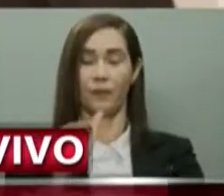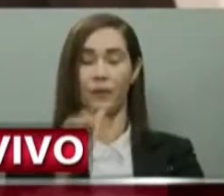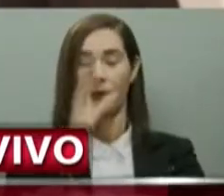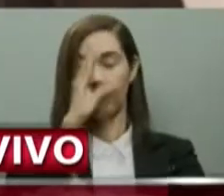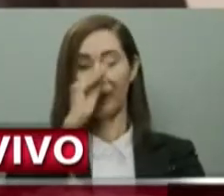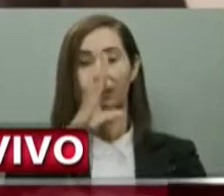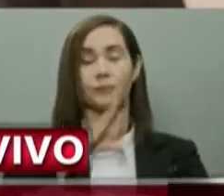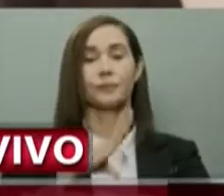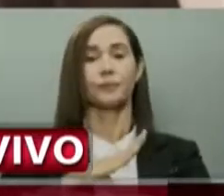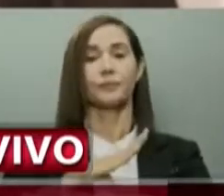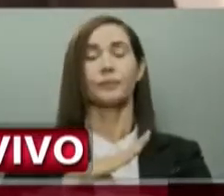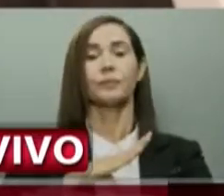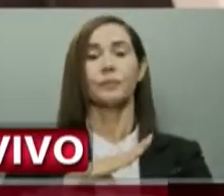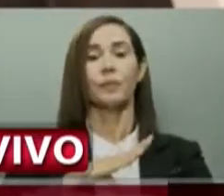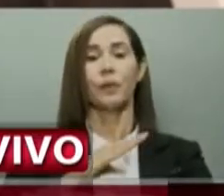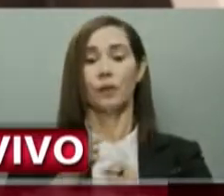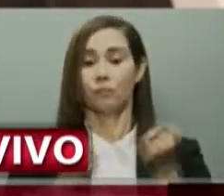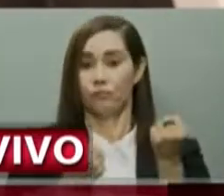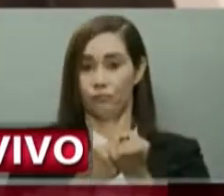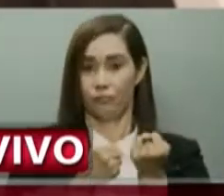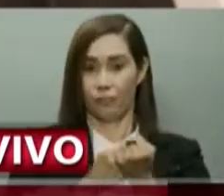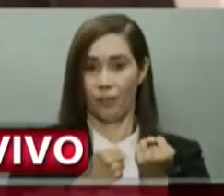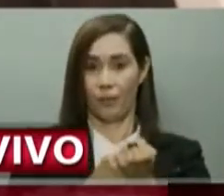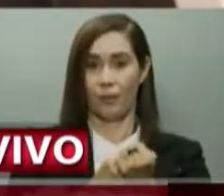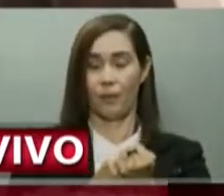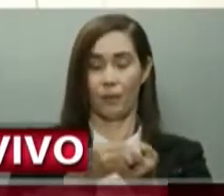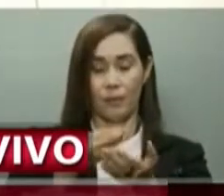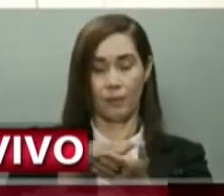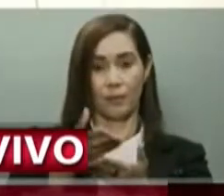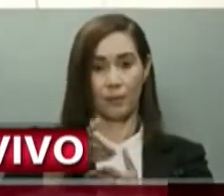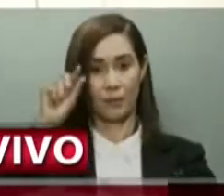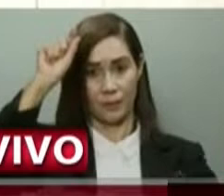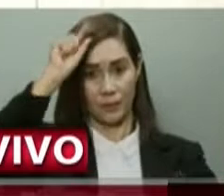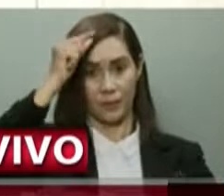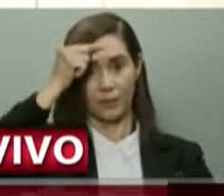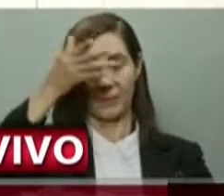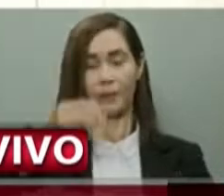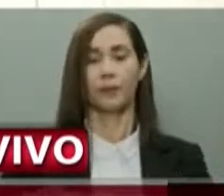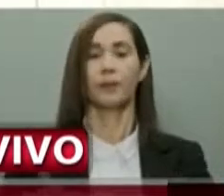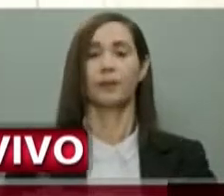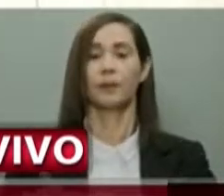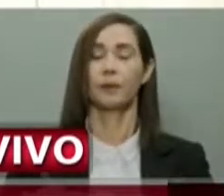Señor Eric Rivero, asesor agropecuario del Poder Ejecutivo.